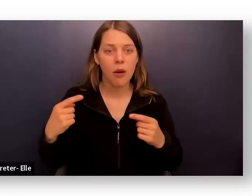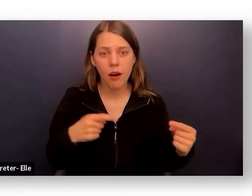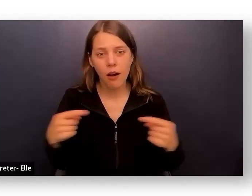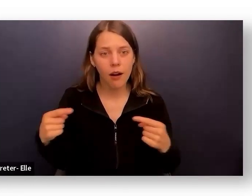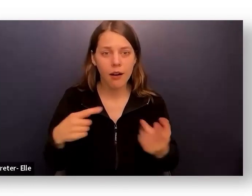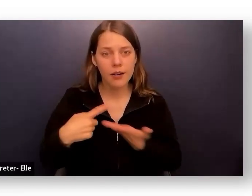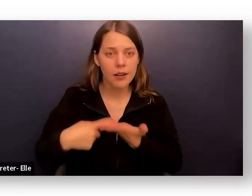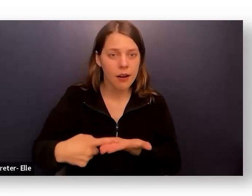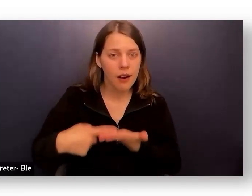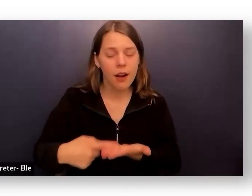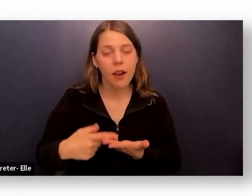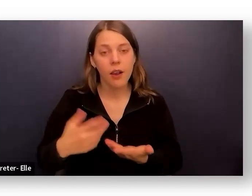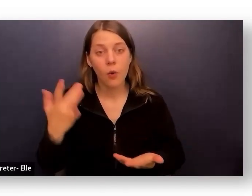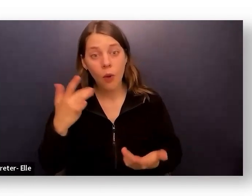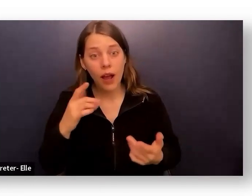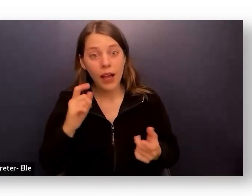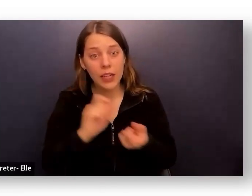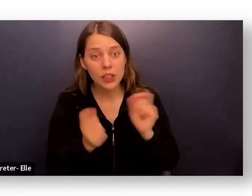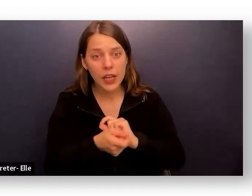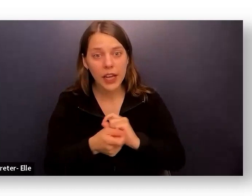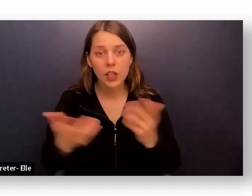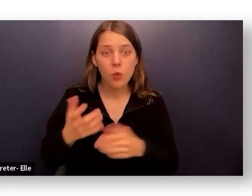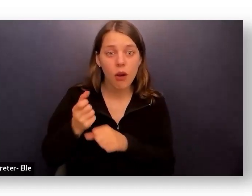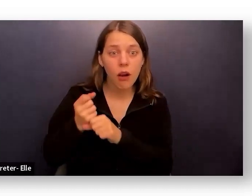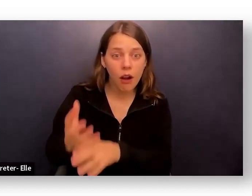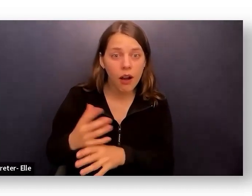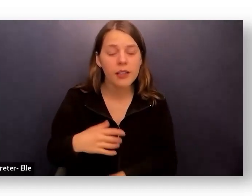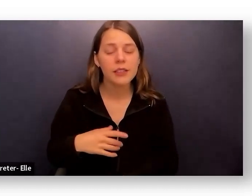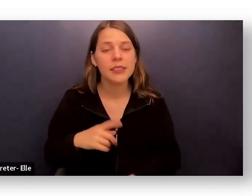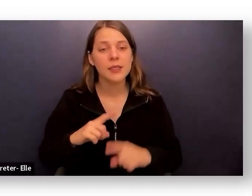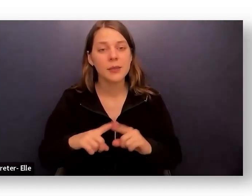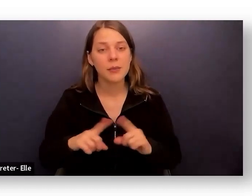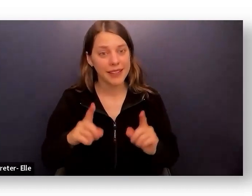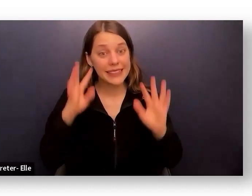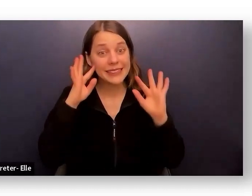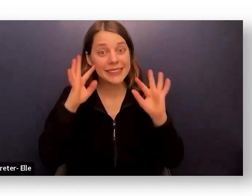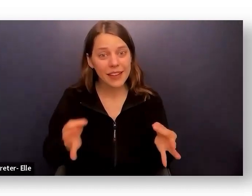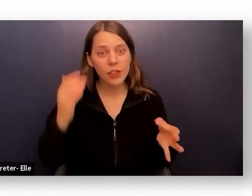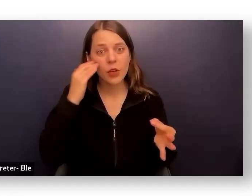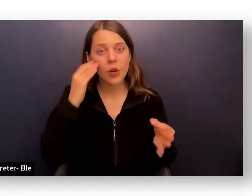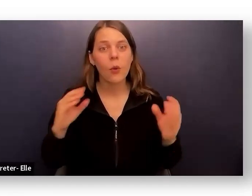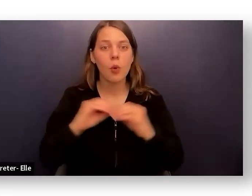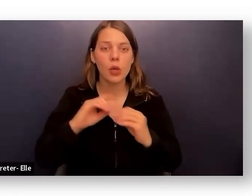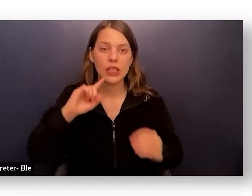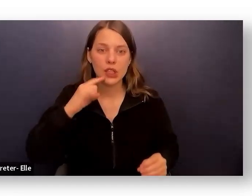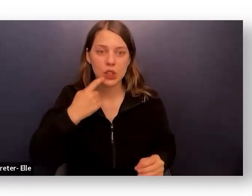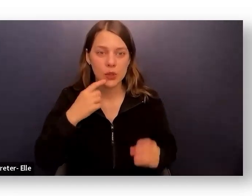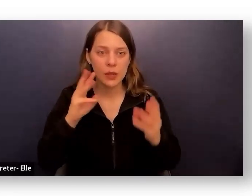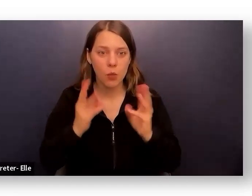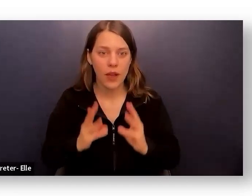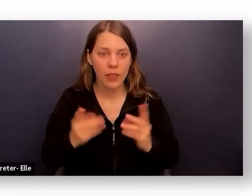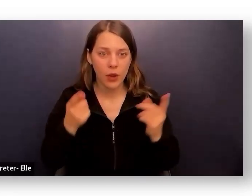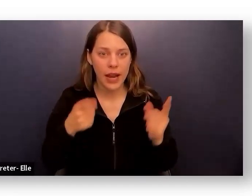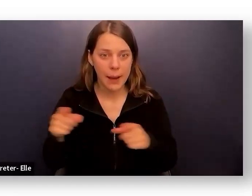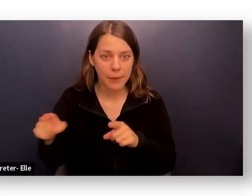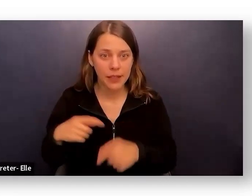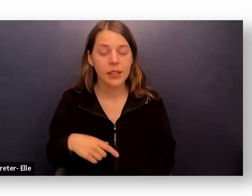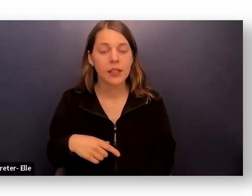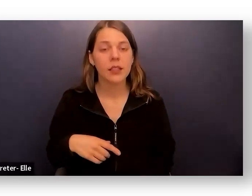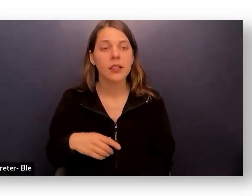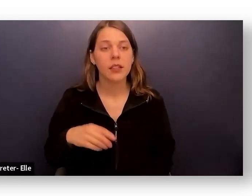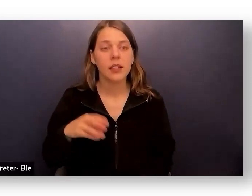esos cambios, cuáles son las causas, etcétera. Pero una de las cosas que sí sabemos es que hay más